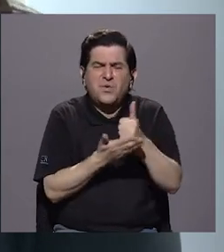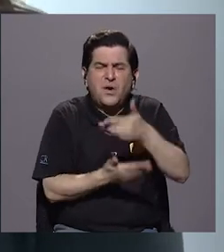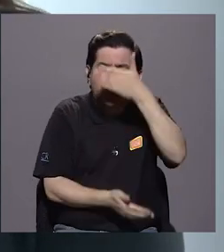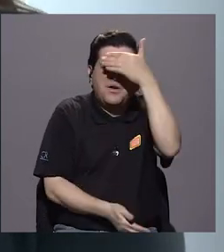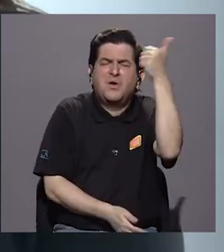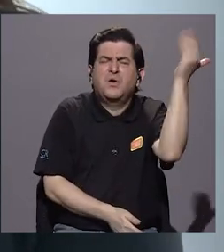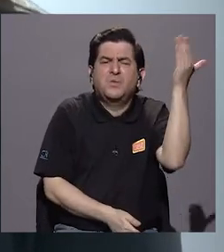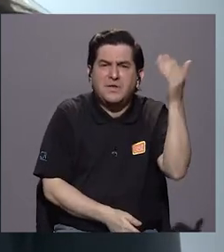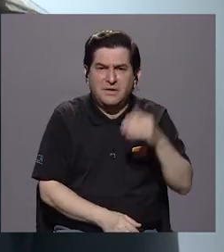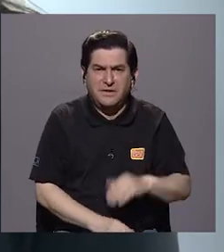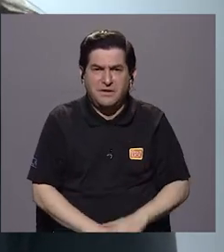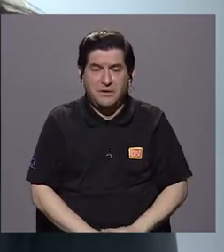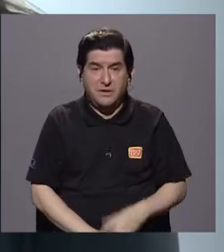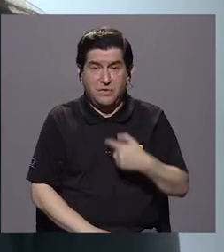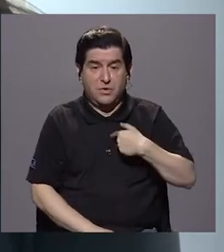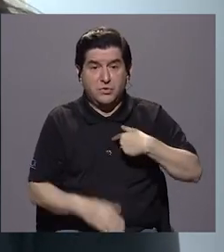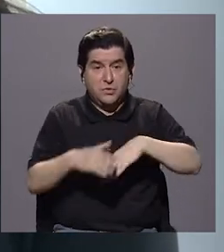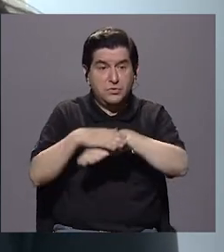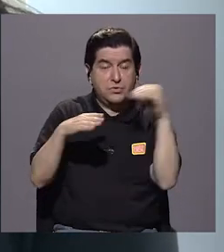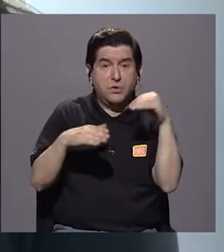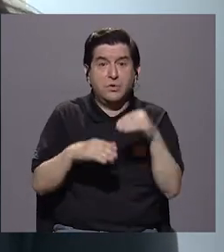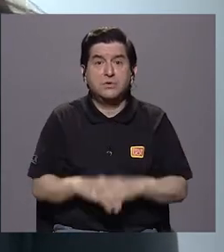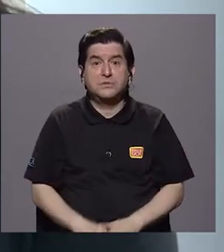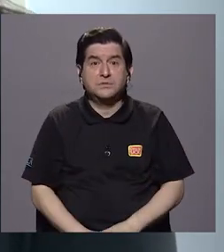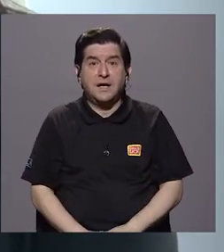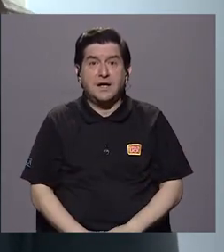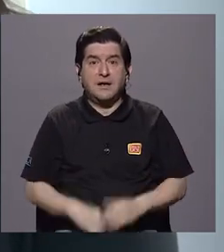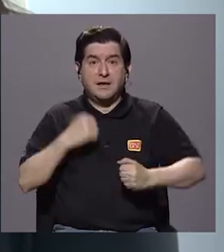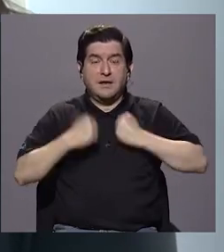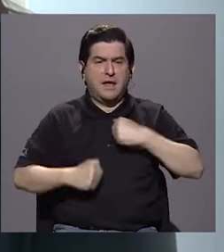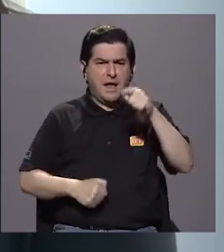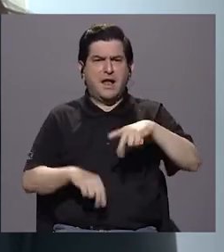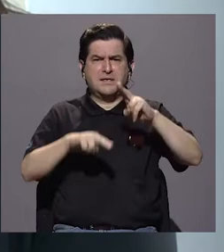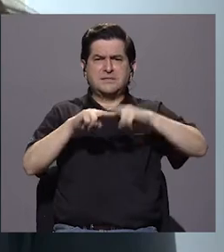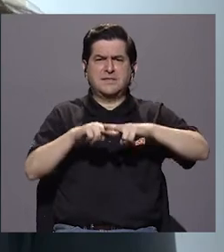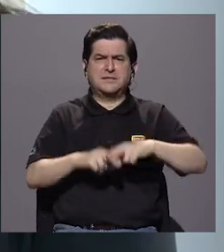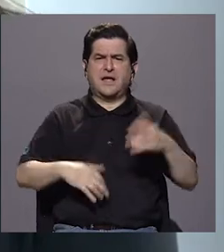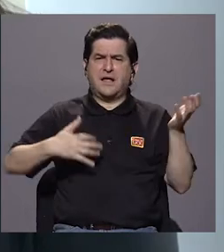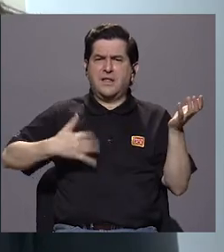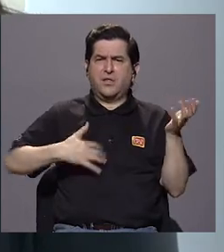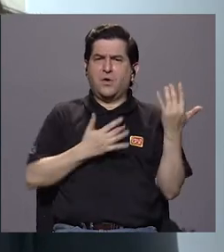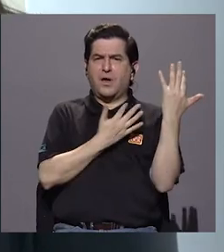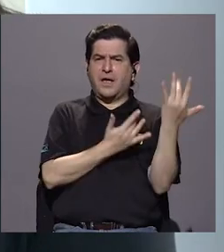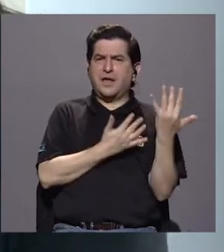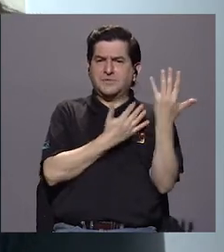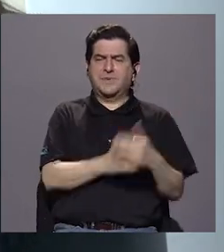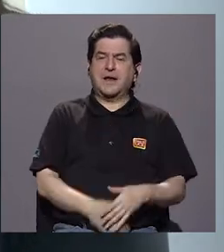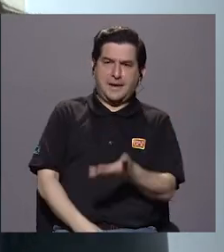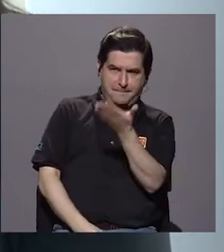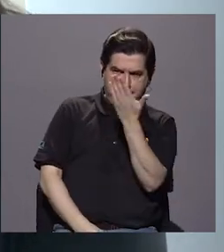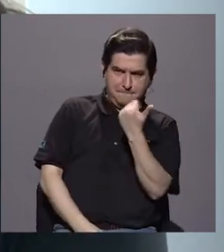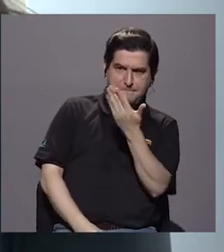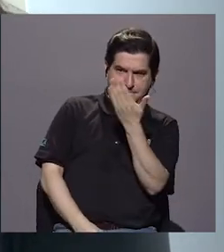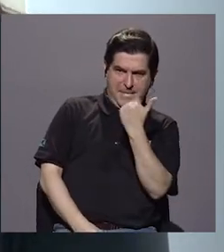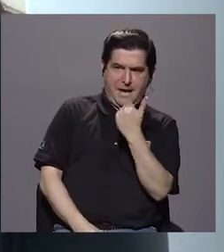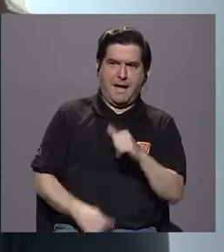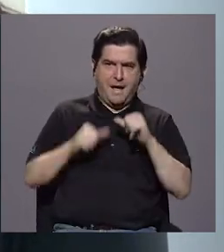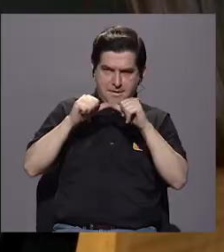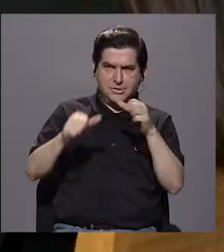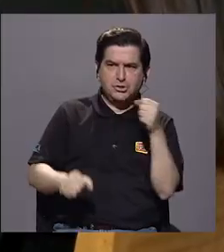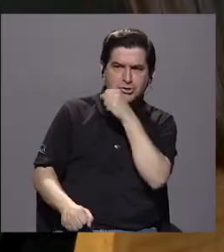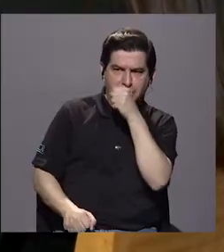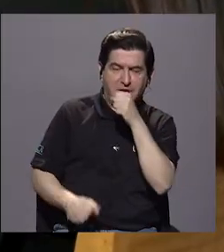olvidó. Cuando yo salí del baño, él estaba sentado con la guitarra esperándome y me dice, venga, siga cantando. Y ahí